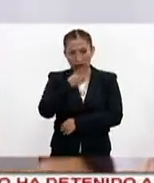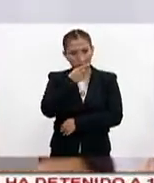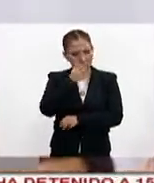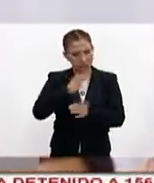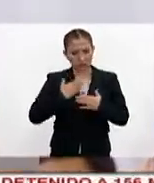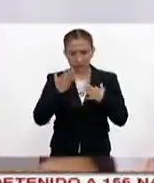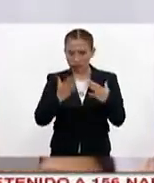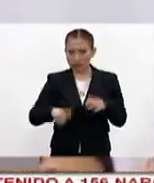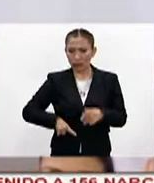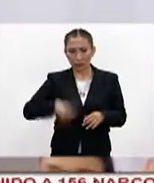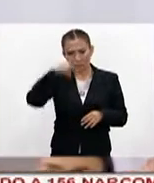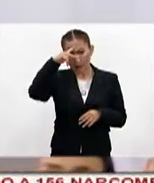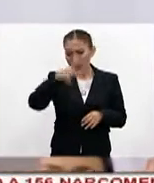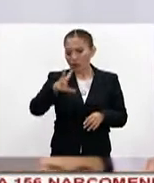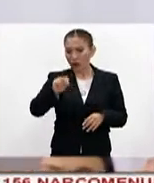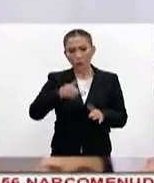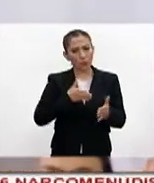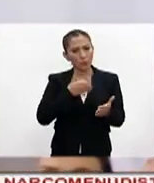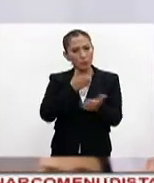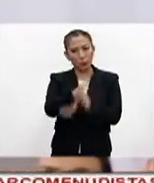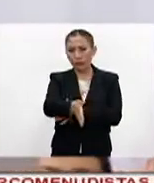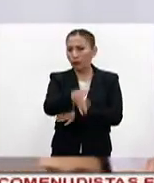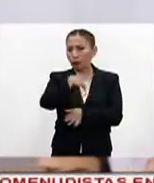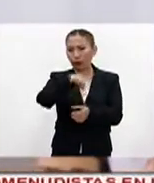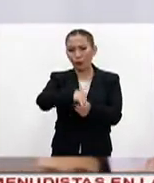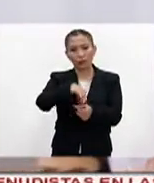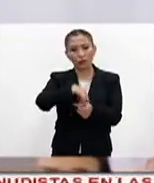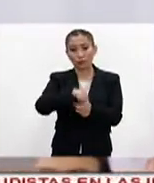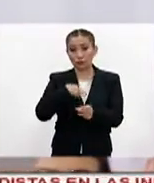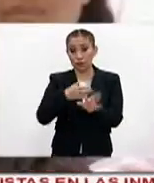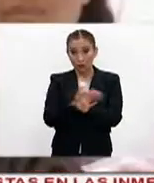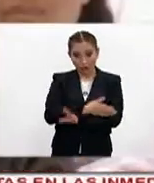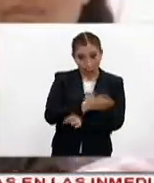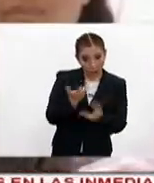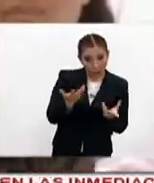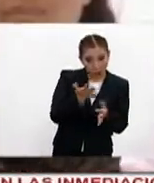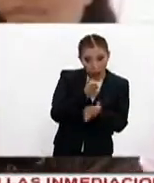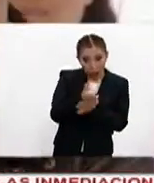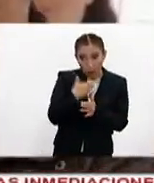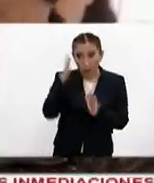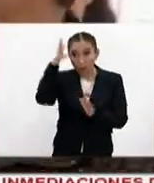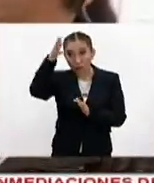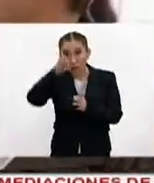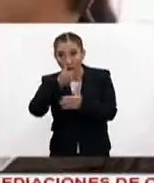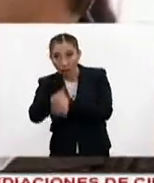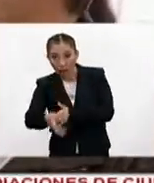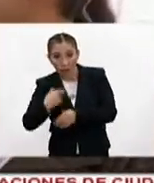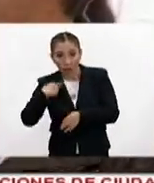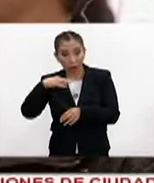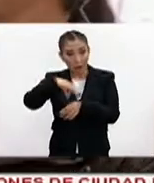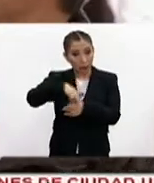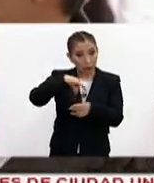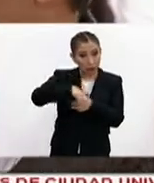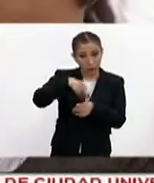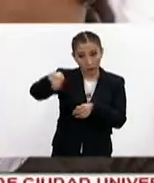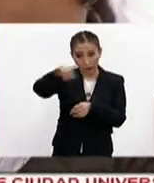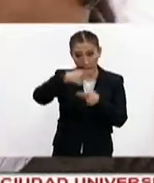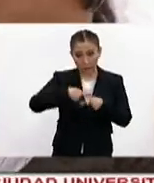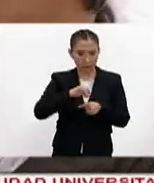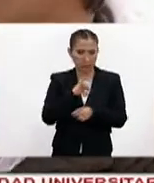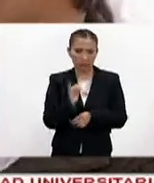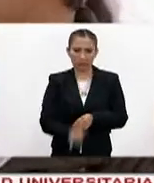el gobierno de la República no va a intervenir, ni ha intervenido, ni intervendrá en el proceso político